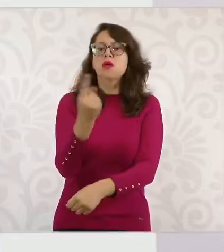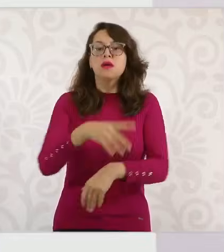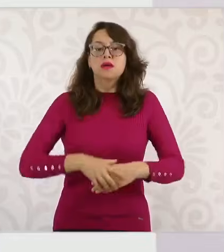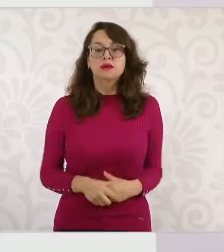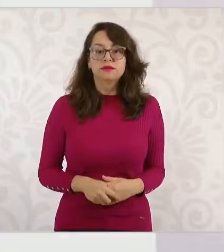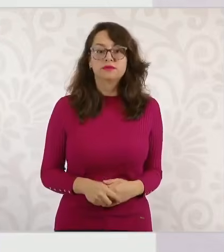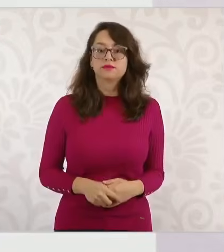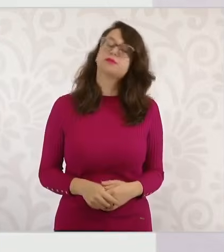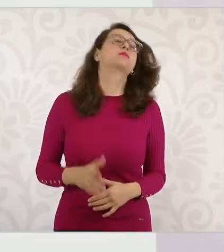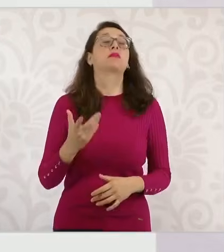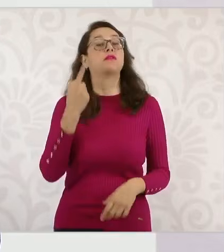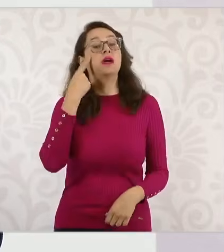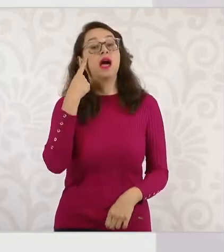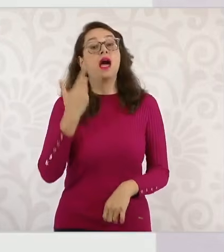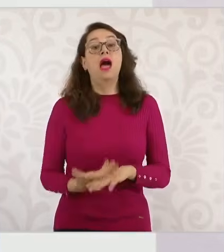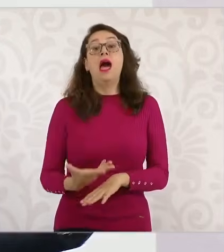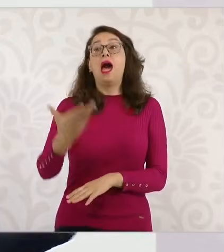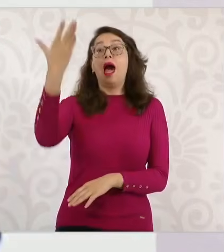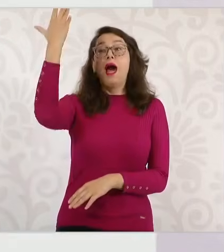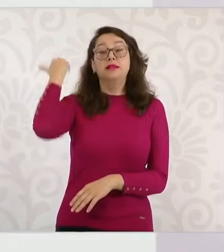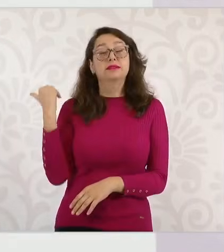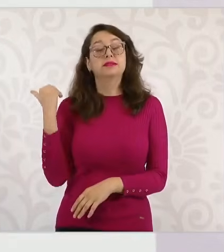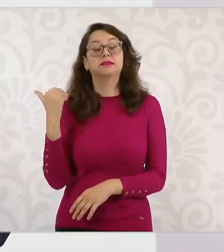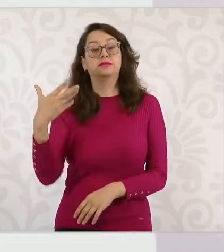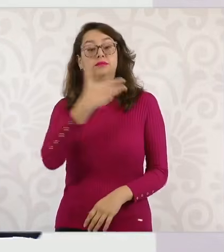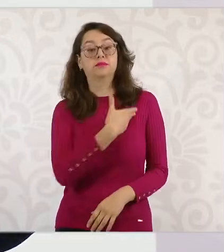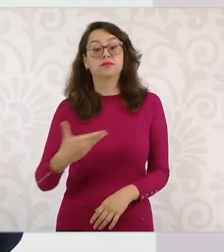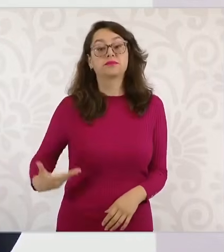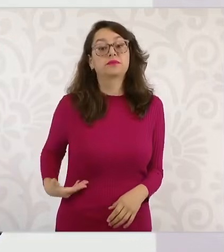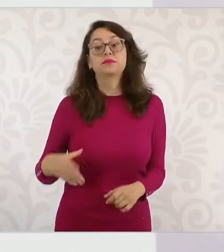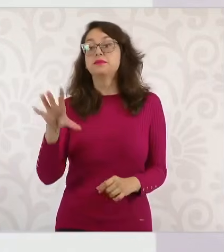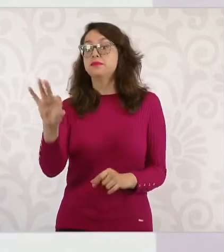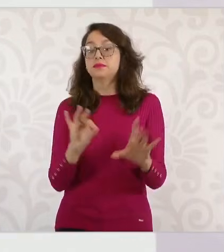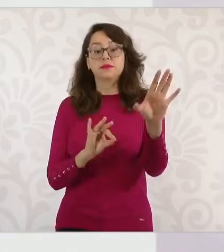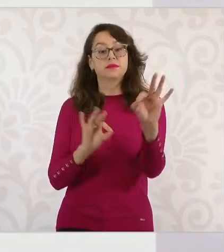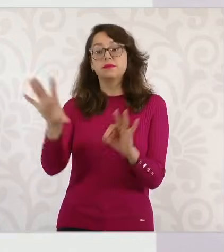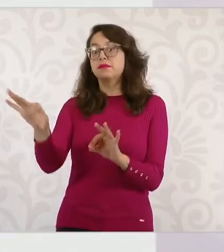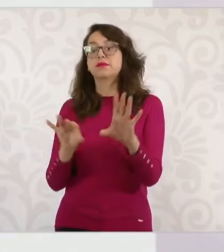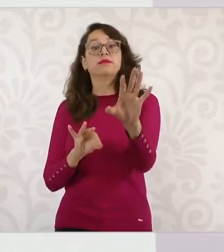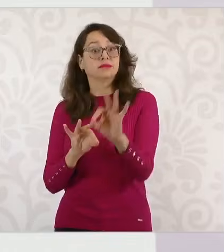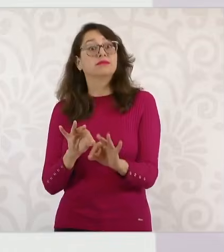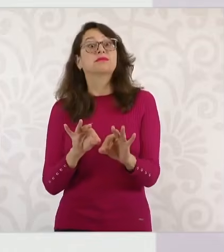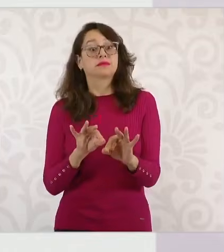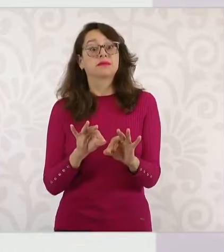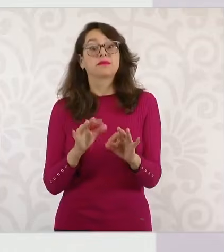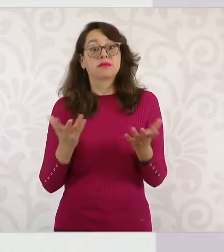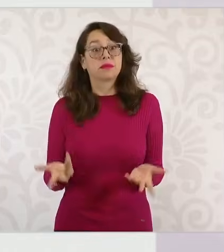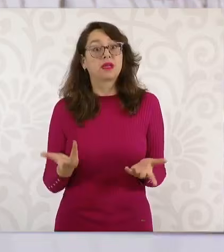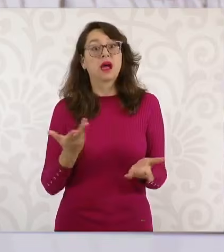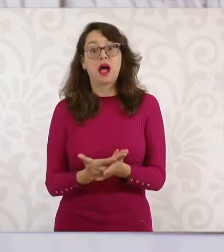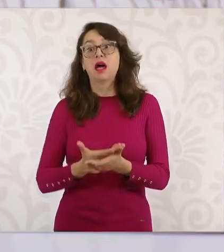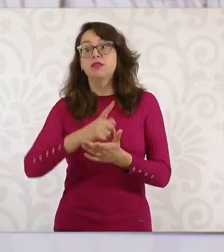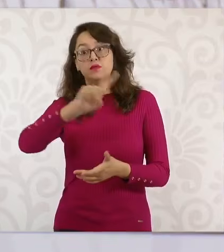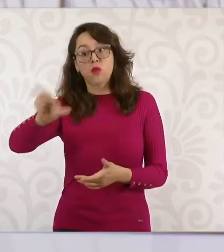las pluris. Ahora fíjense, aparte de que define el partido, no define la presidenta en el caso de